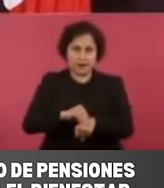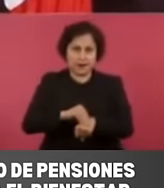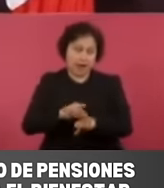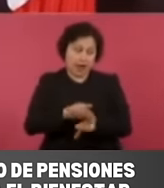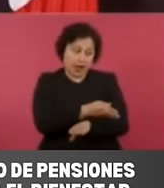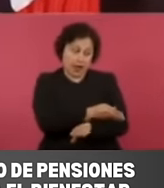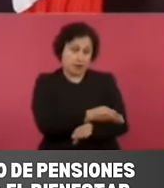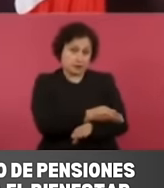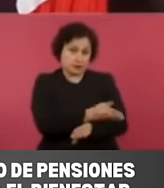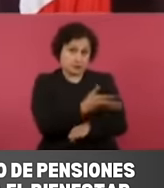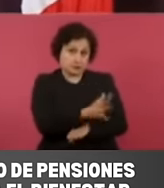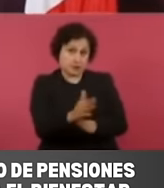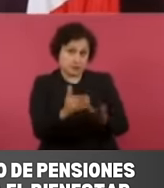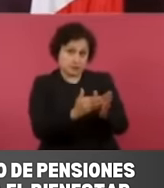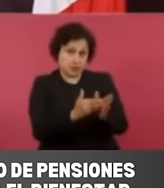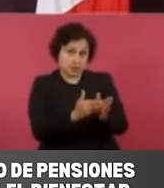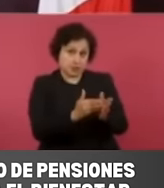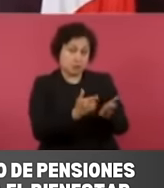pesos